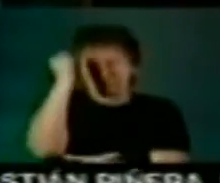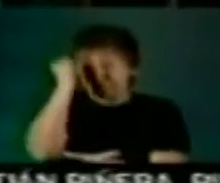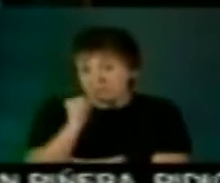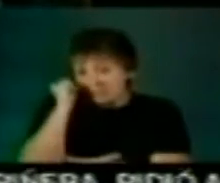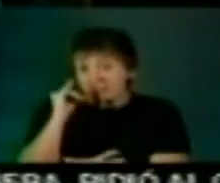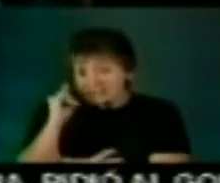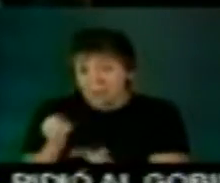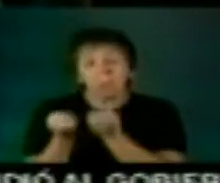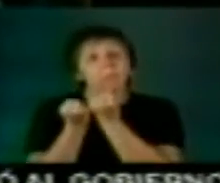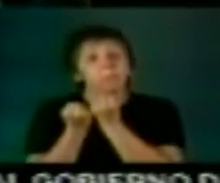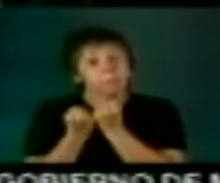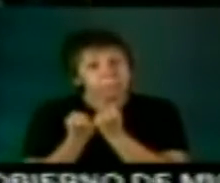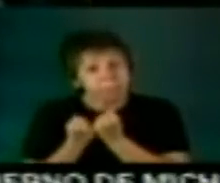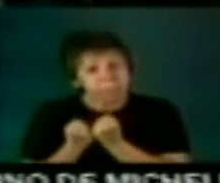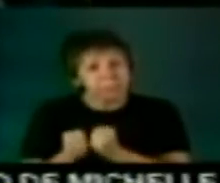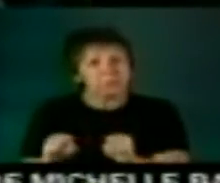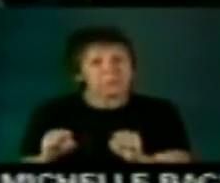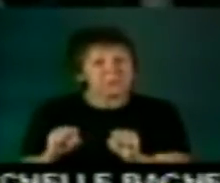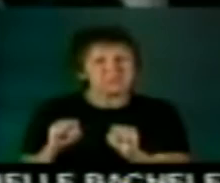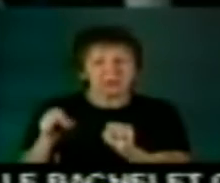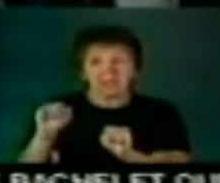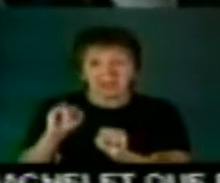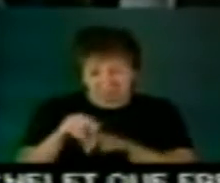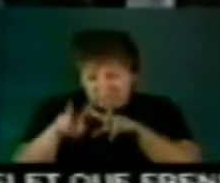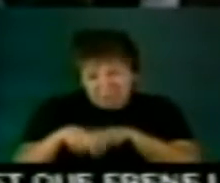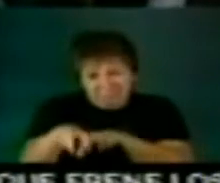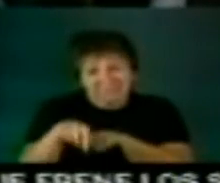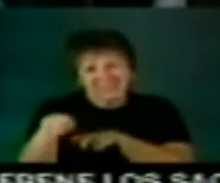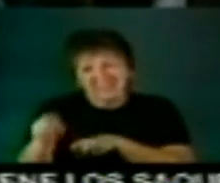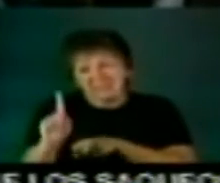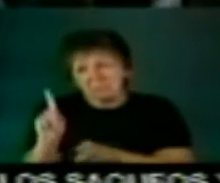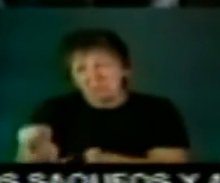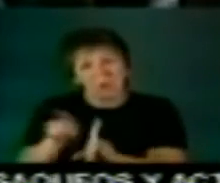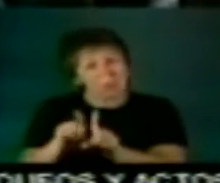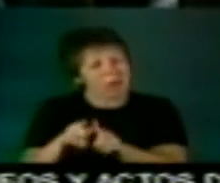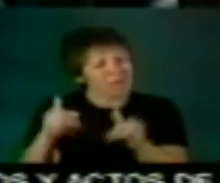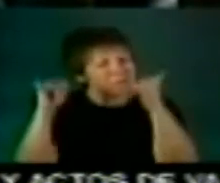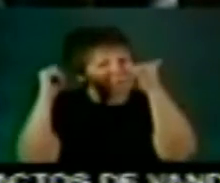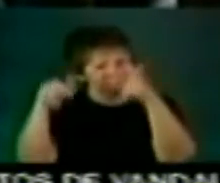sino que se podía golpear al mundo productivo real.